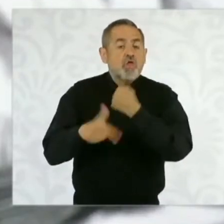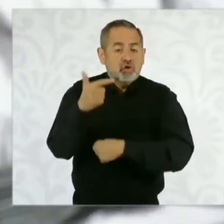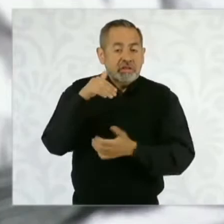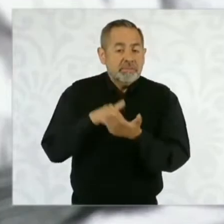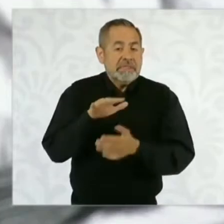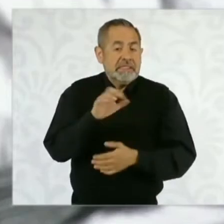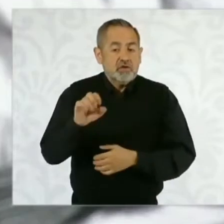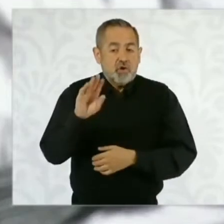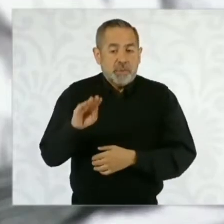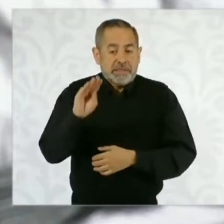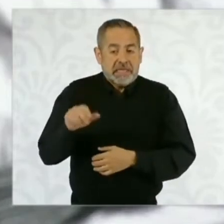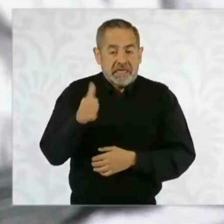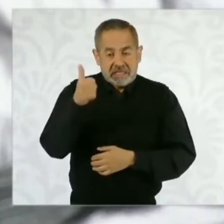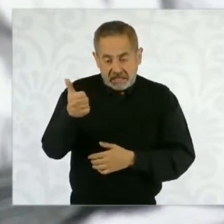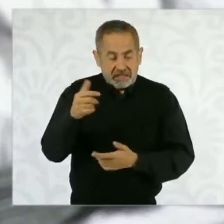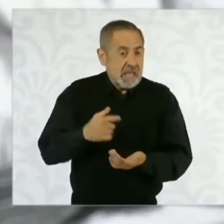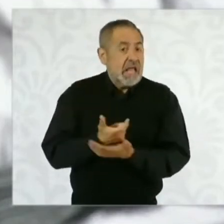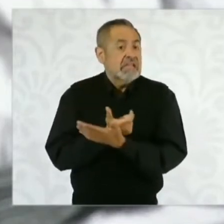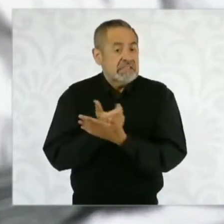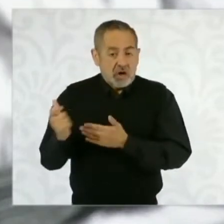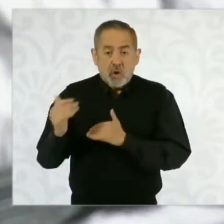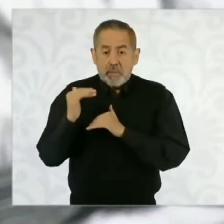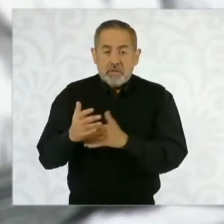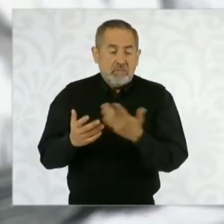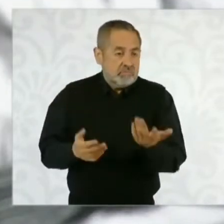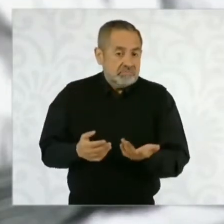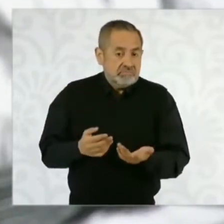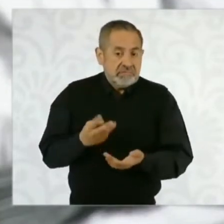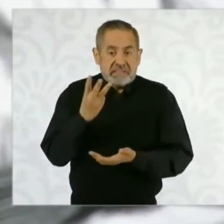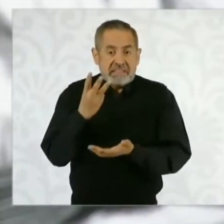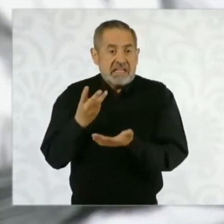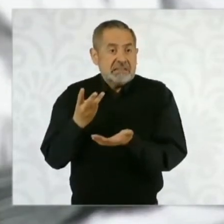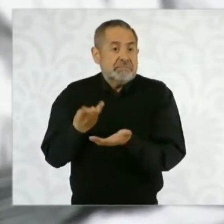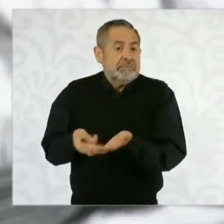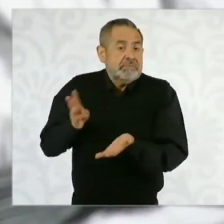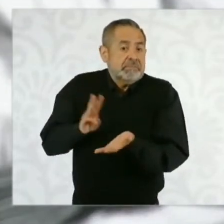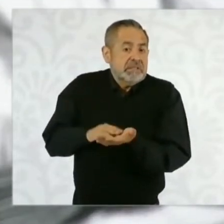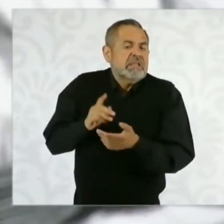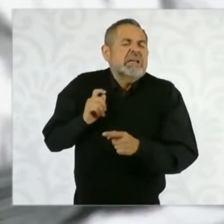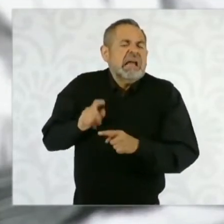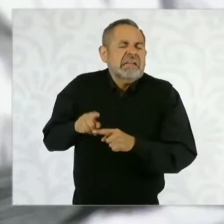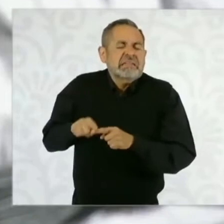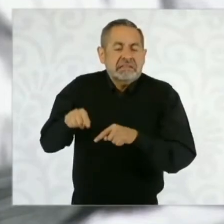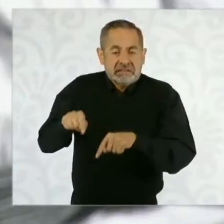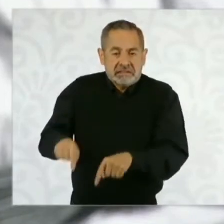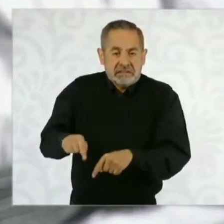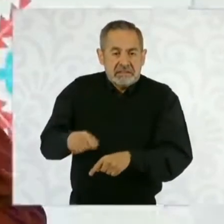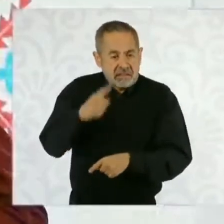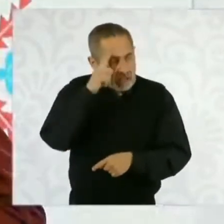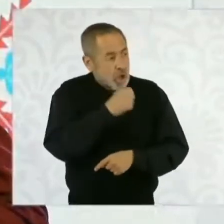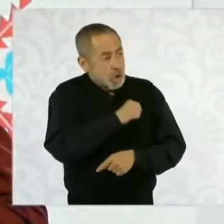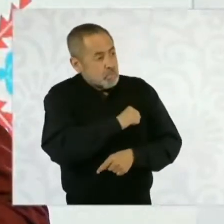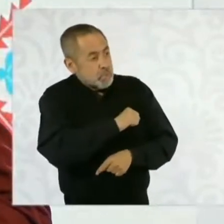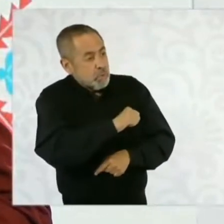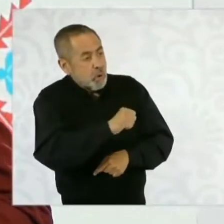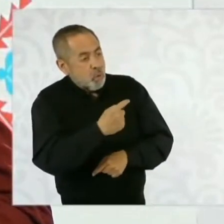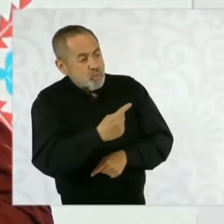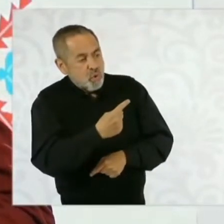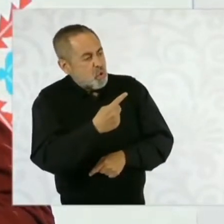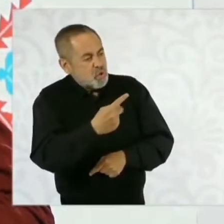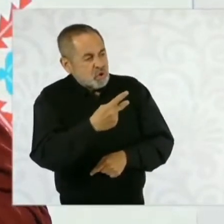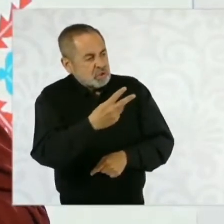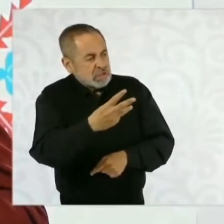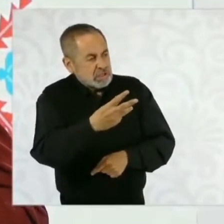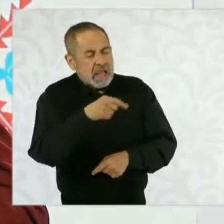12,596 pesos. Es más de 3 veces lo que tenemos estimado para la inflación el